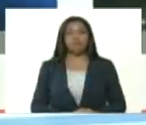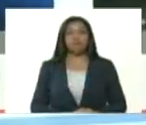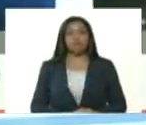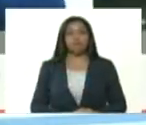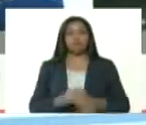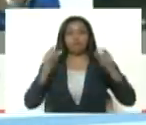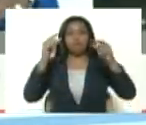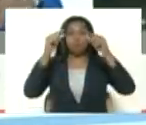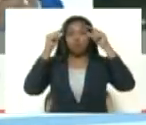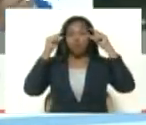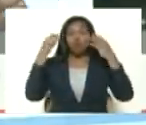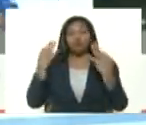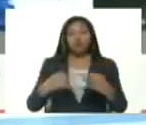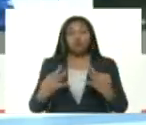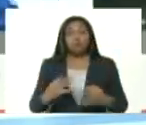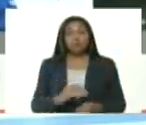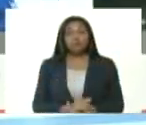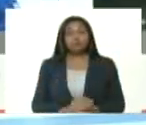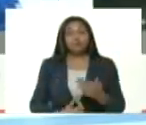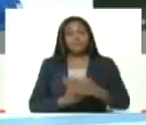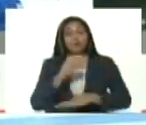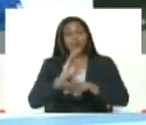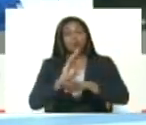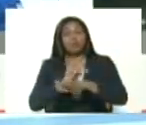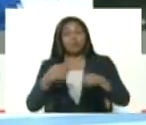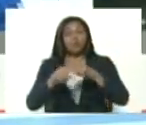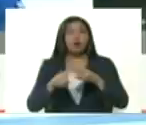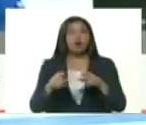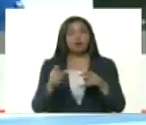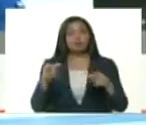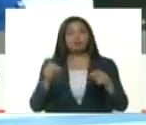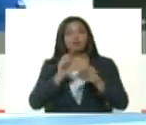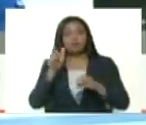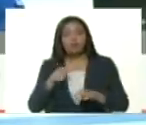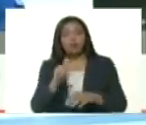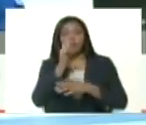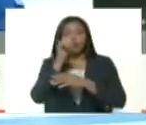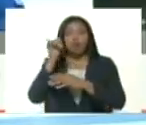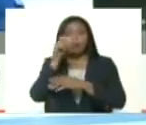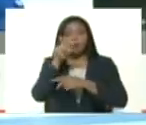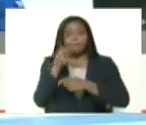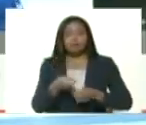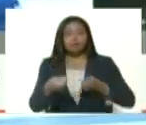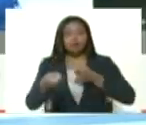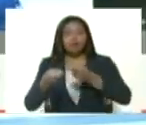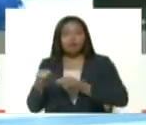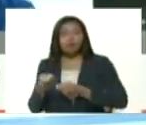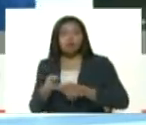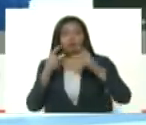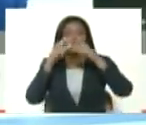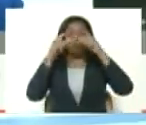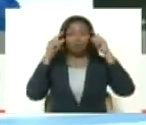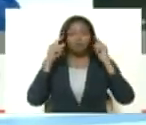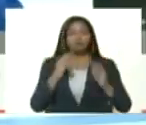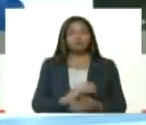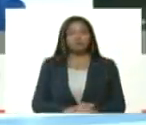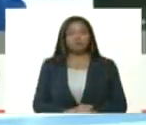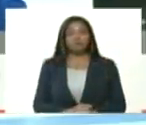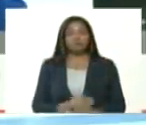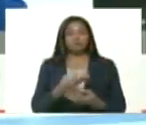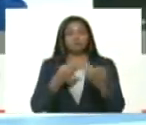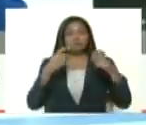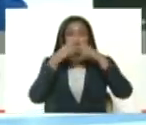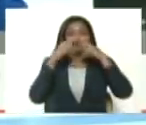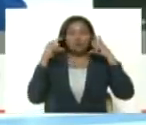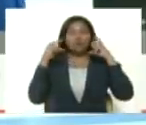pone sus lentes y está más protegido, como los camarógrafos aquí. El camarógrafo está bien protegido, tiene tremendo